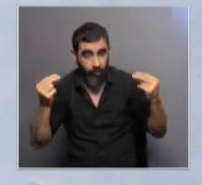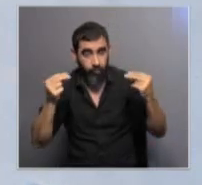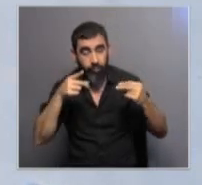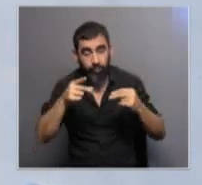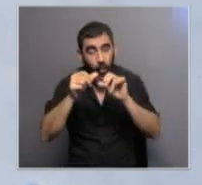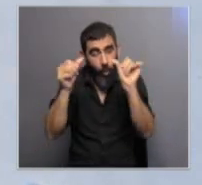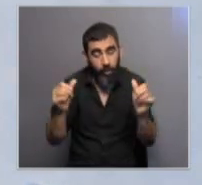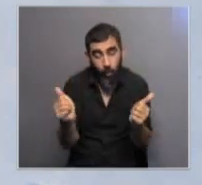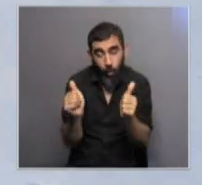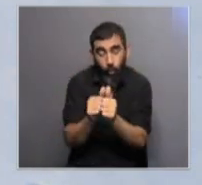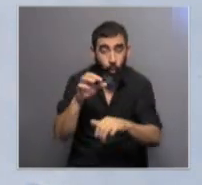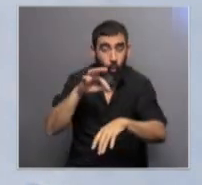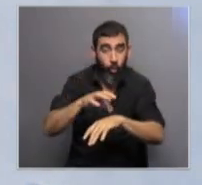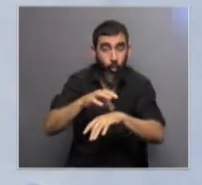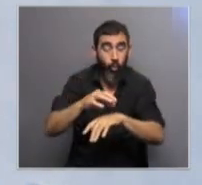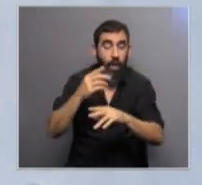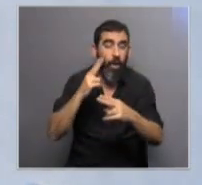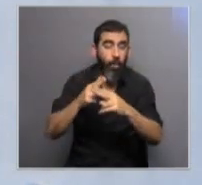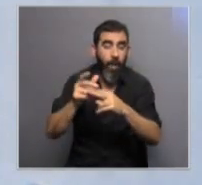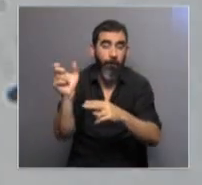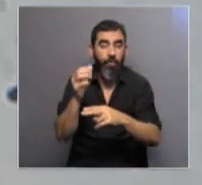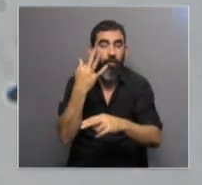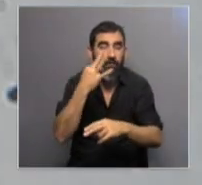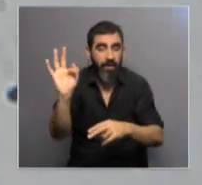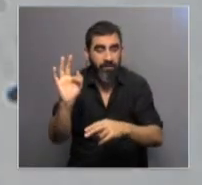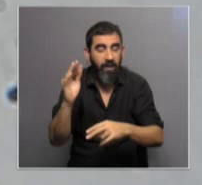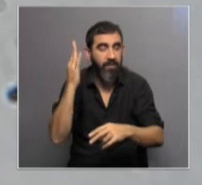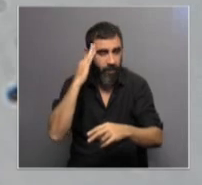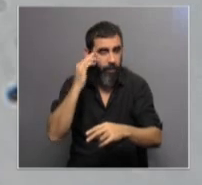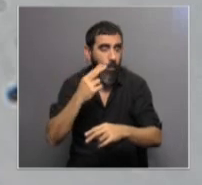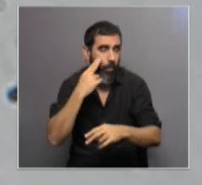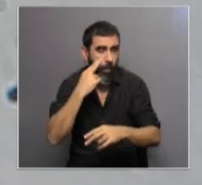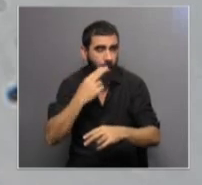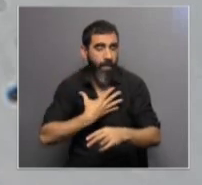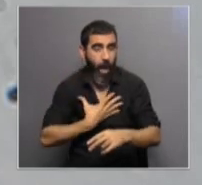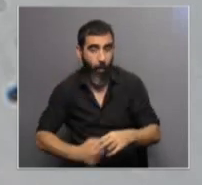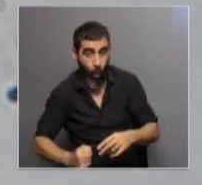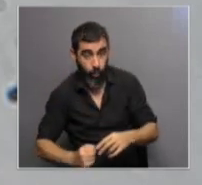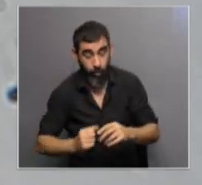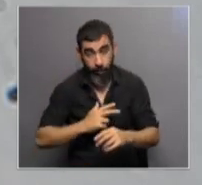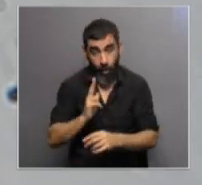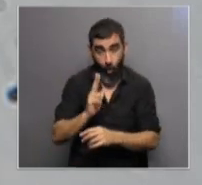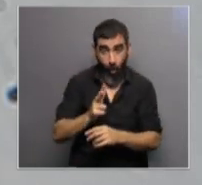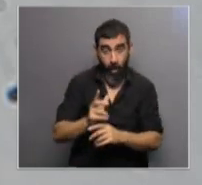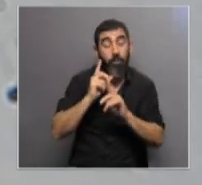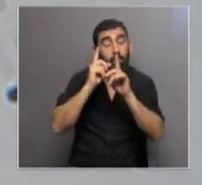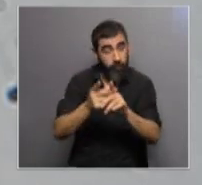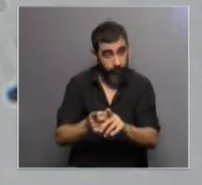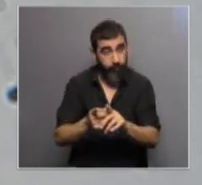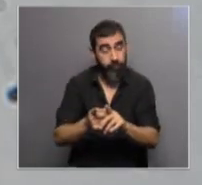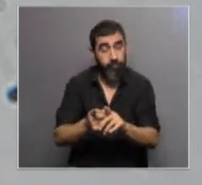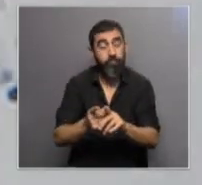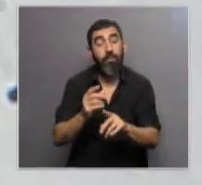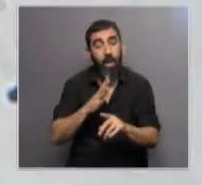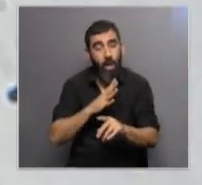este parásito como bien saben es causante de abortos en el ser humano pero también en está